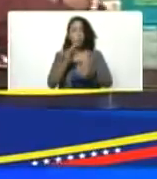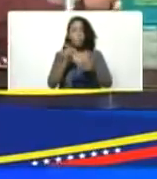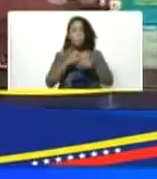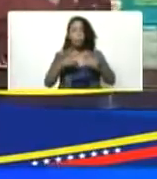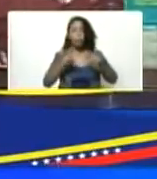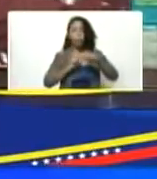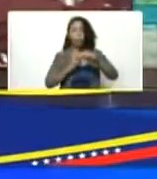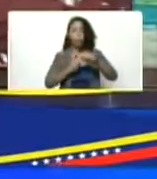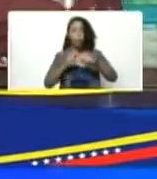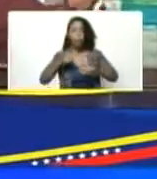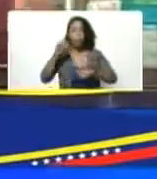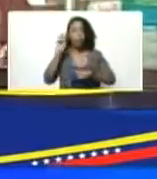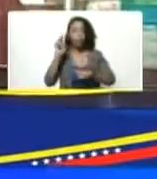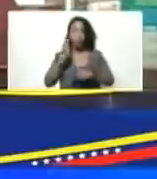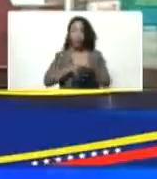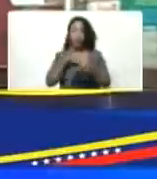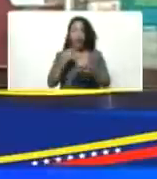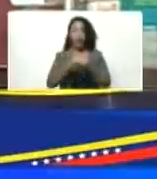Venezuela no nos va a caer del cielo.